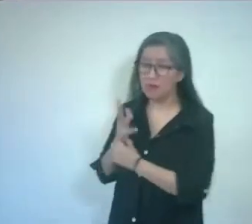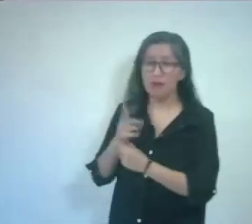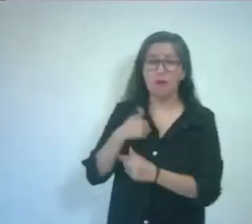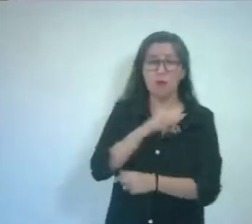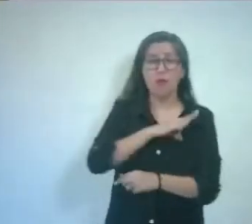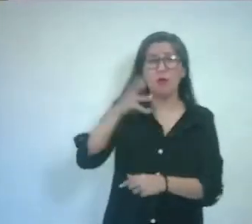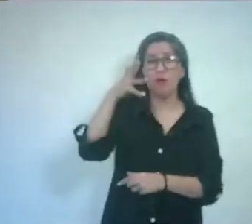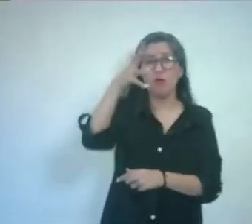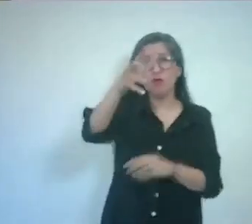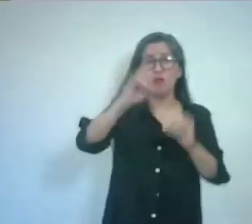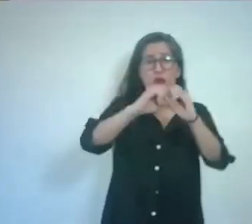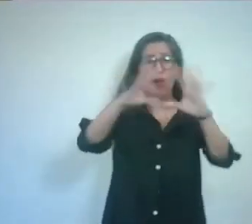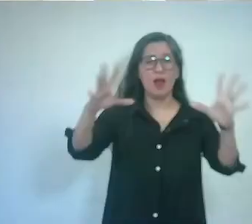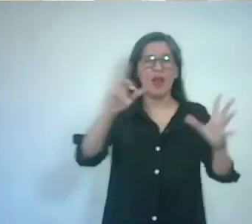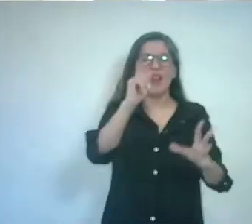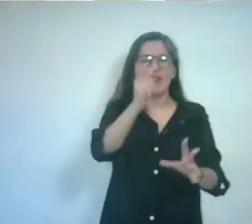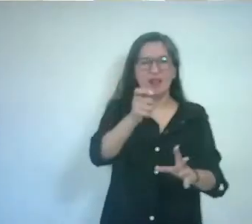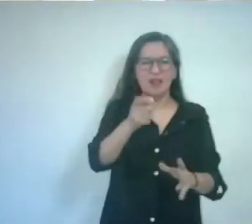Muchas gracias.